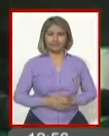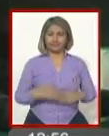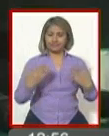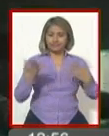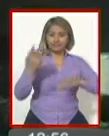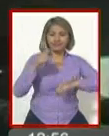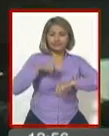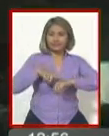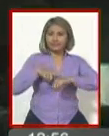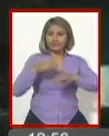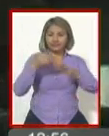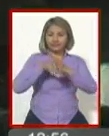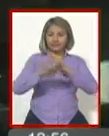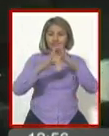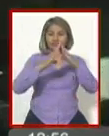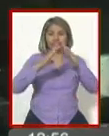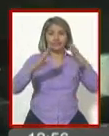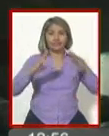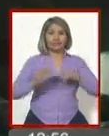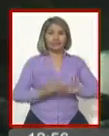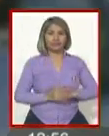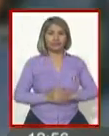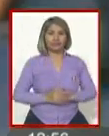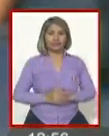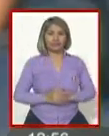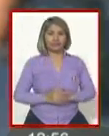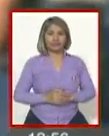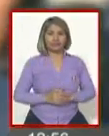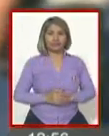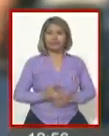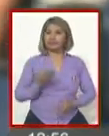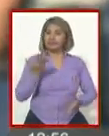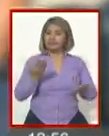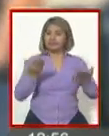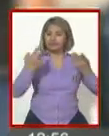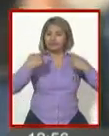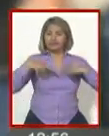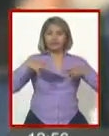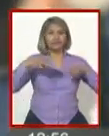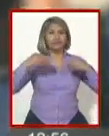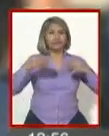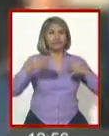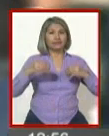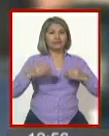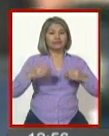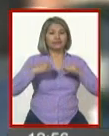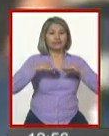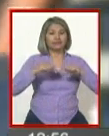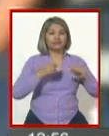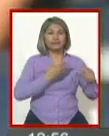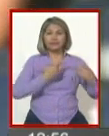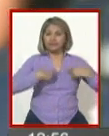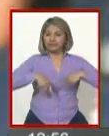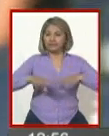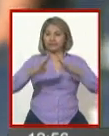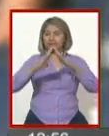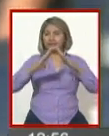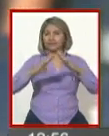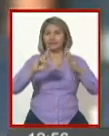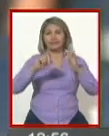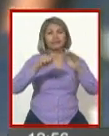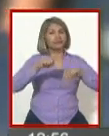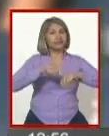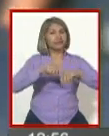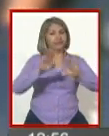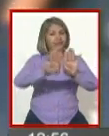en el momento de ingresar a su domicilio, ella se dirigía, en este caso del mercado Abasto, hacia su domicilio. En el momento de